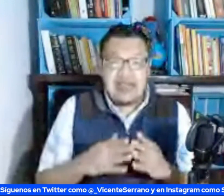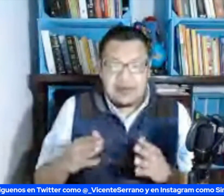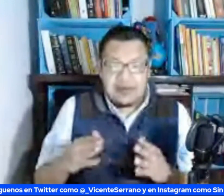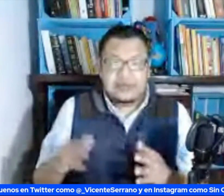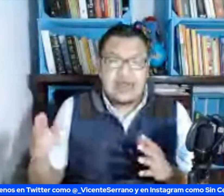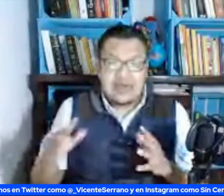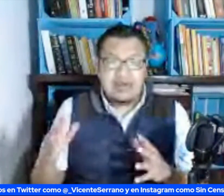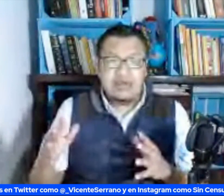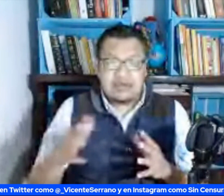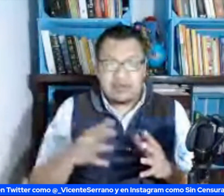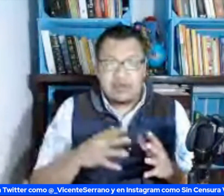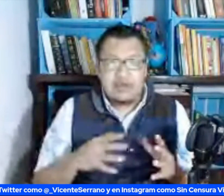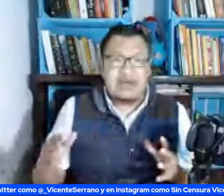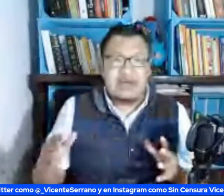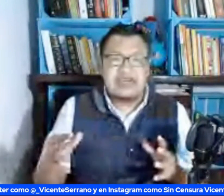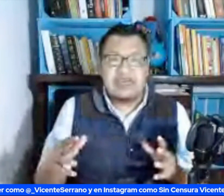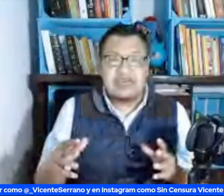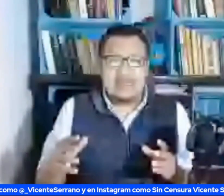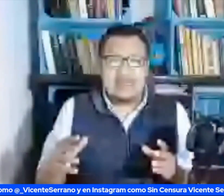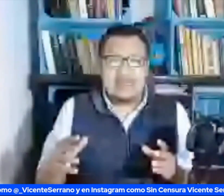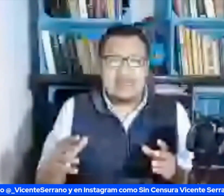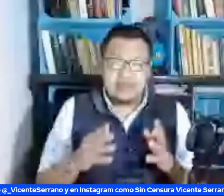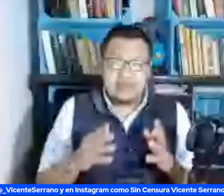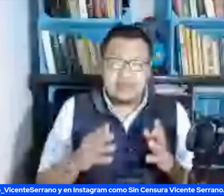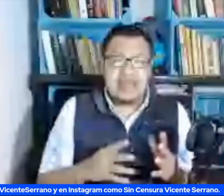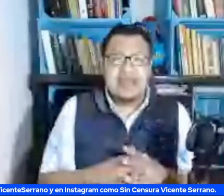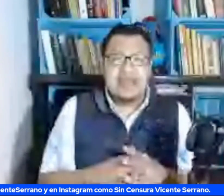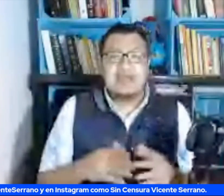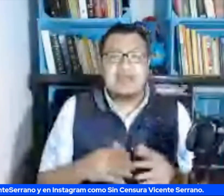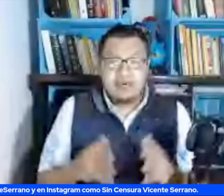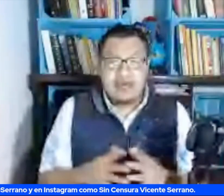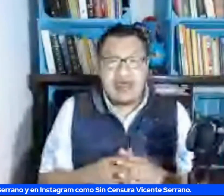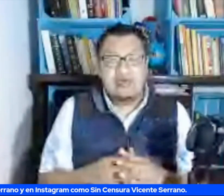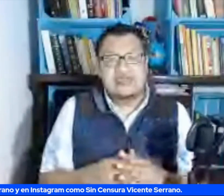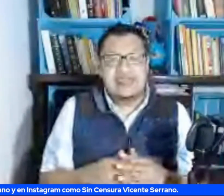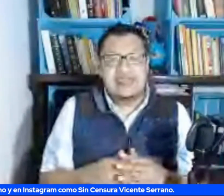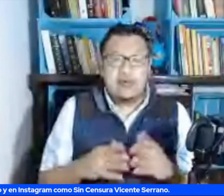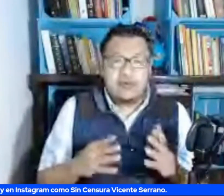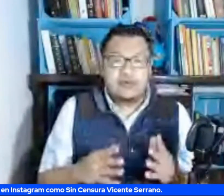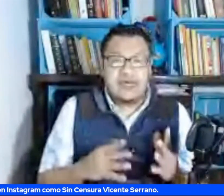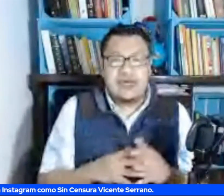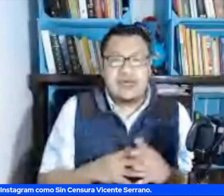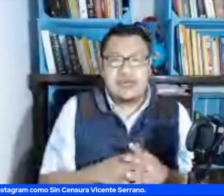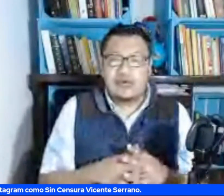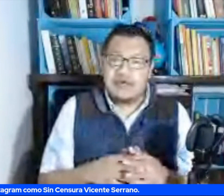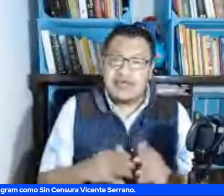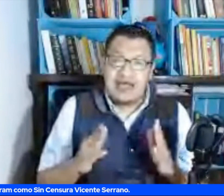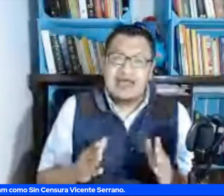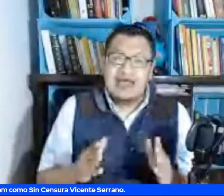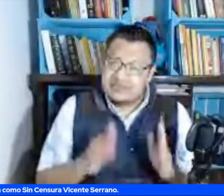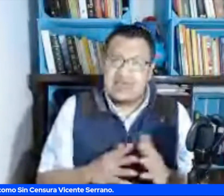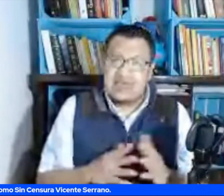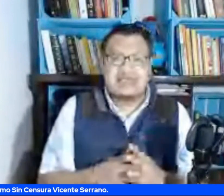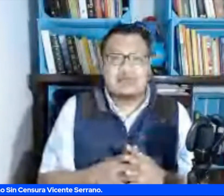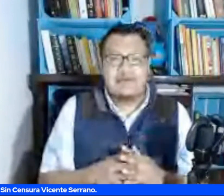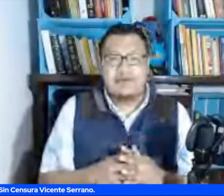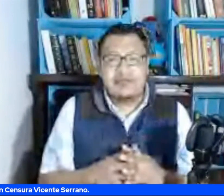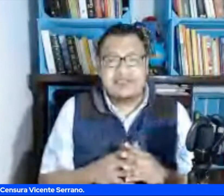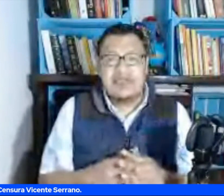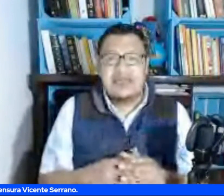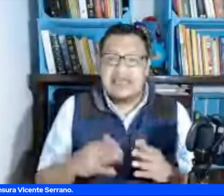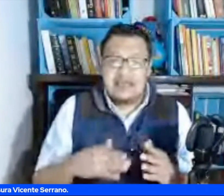el haberlos alejado de todo lo que hacían, de la posibilidad de mangonearnos, de volvernos a engañar. Yo creo que ya eso ya es un